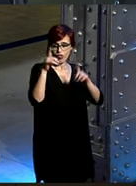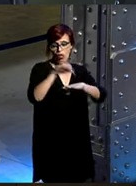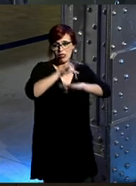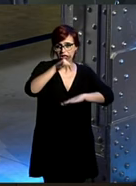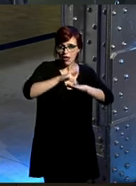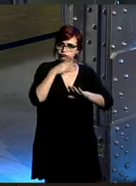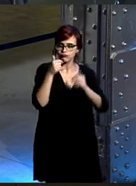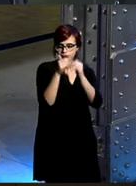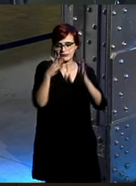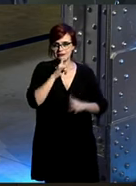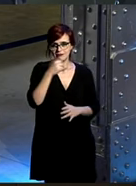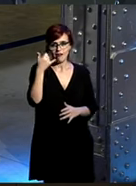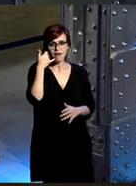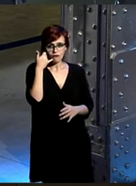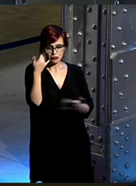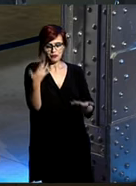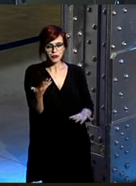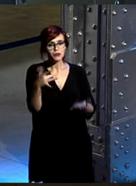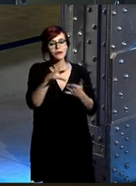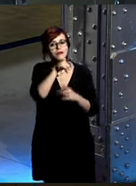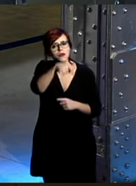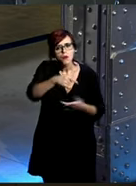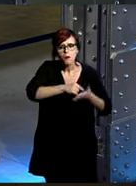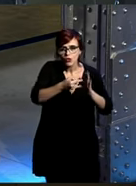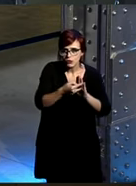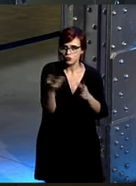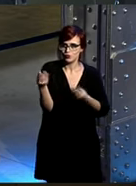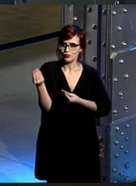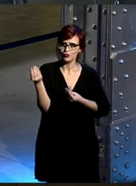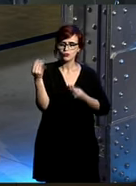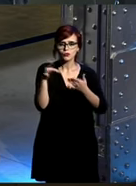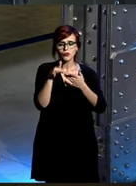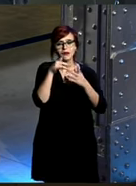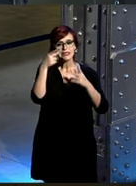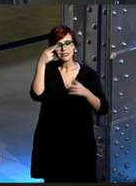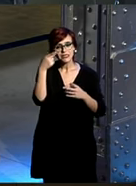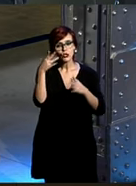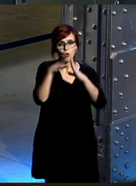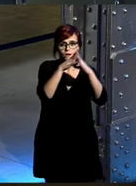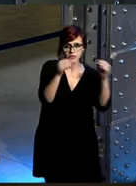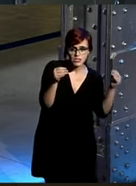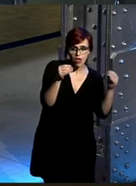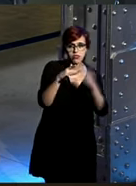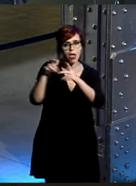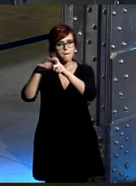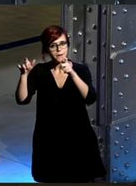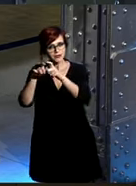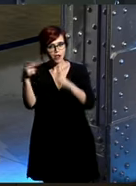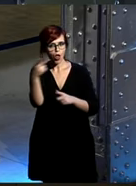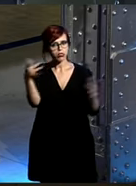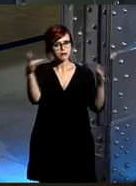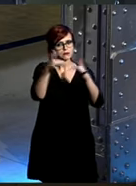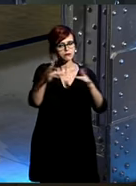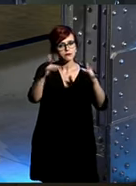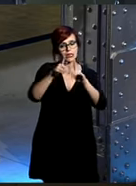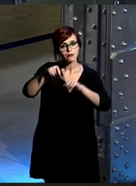casa y es una de las personas que está impulsando y llevando a cabo una serie de proyectos muy interesantes también entre la universidad y el mundo de la empresa. Y